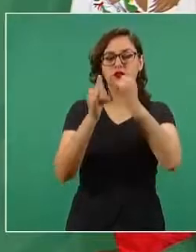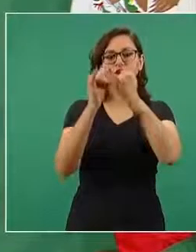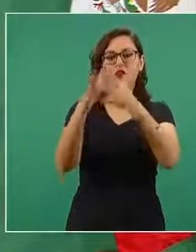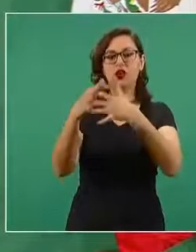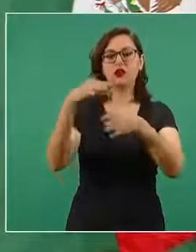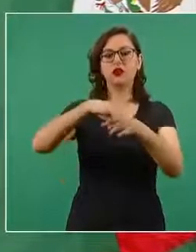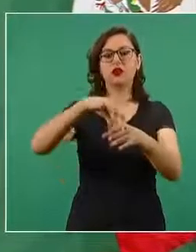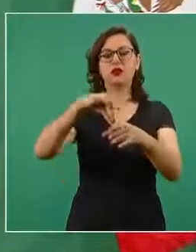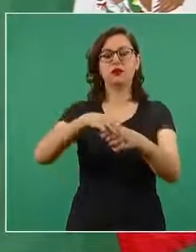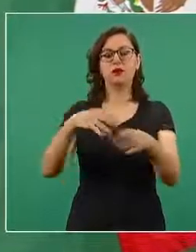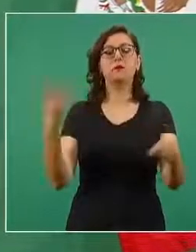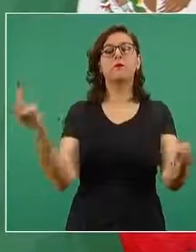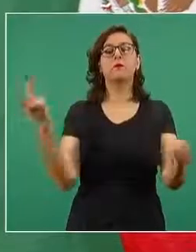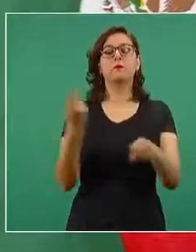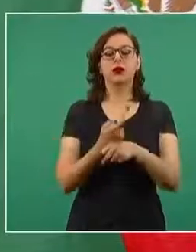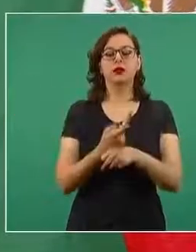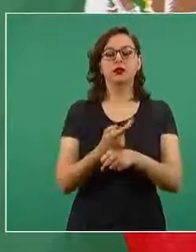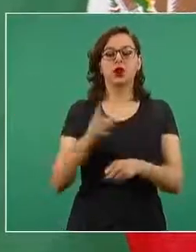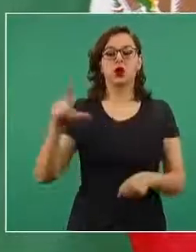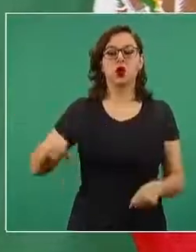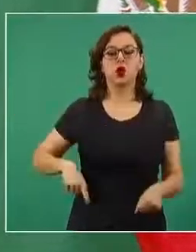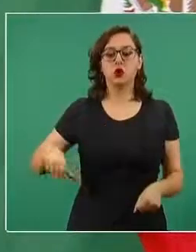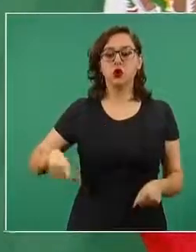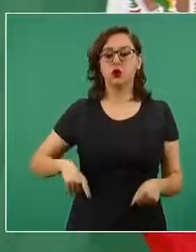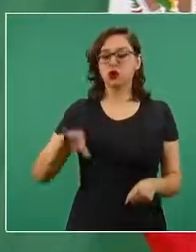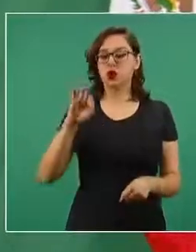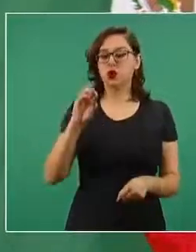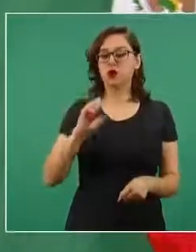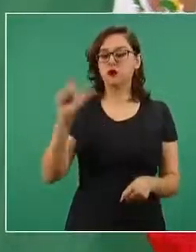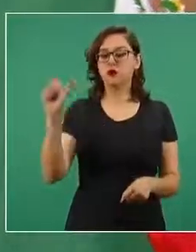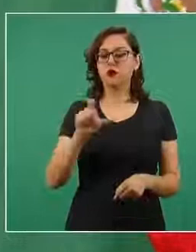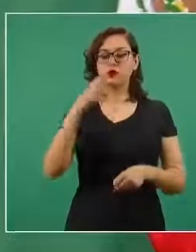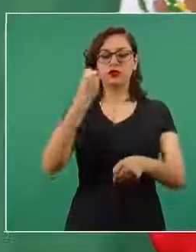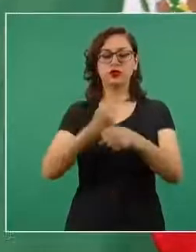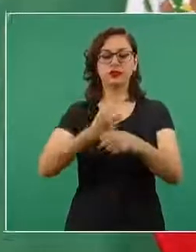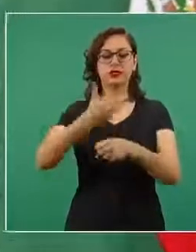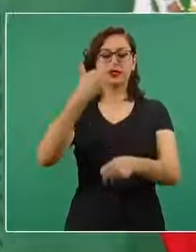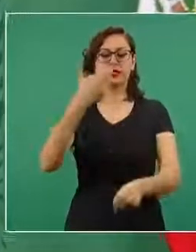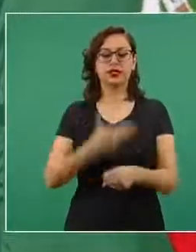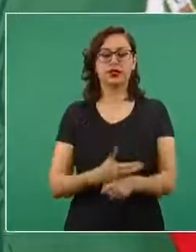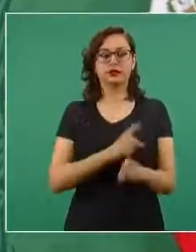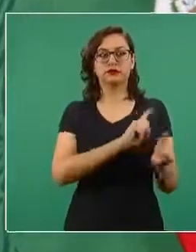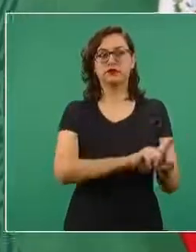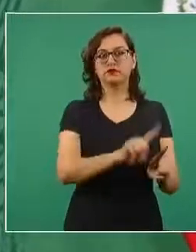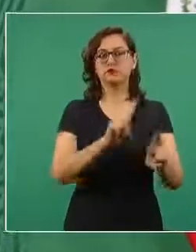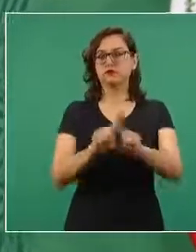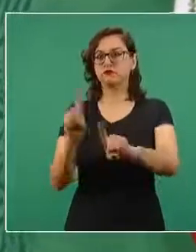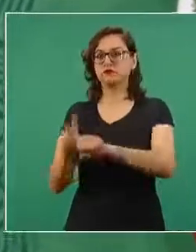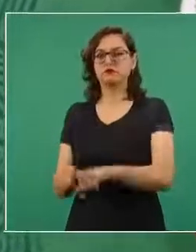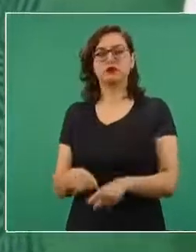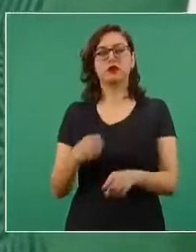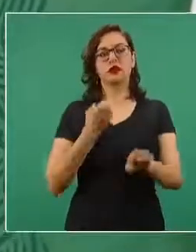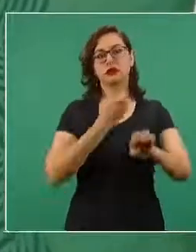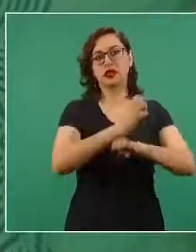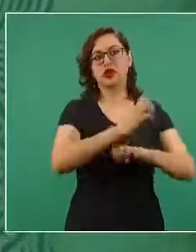federal, del gobierno del presidente Fox, tenían a su cargo